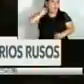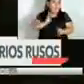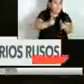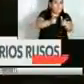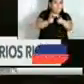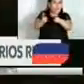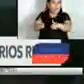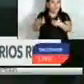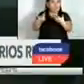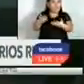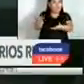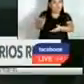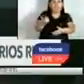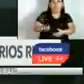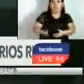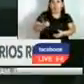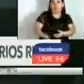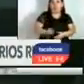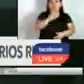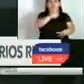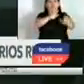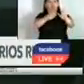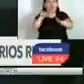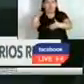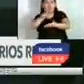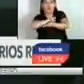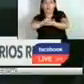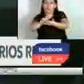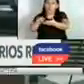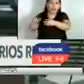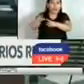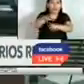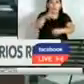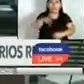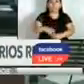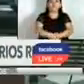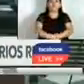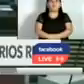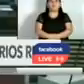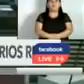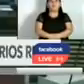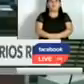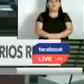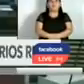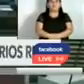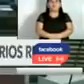de 38 estudiantes y profesores de una escuela de ciencias.